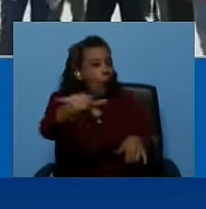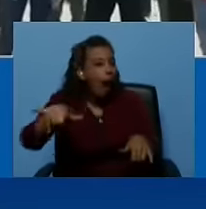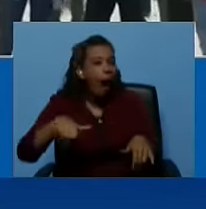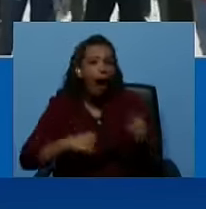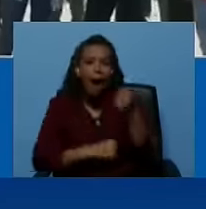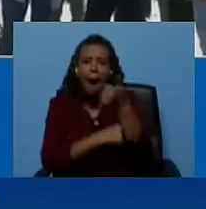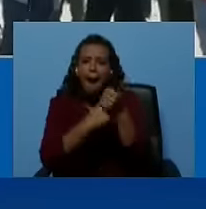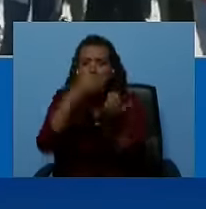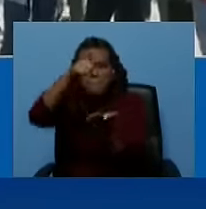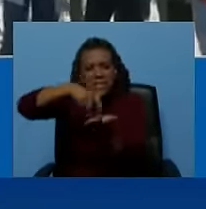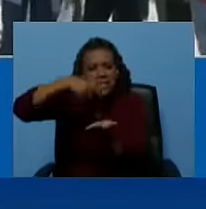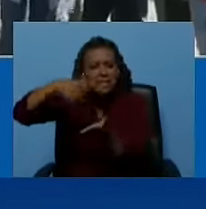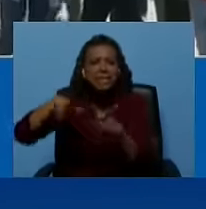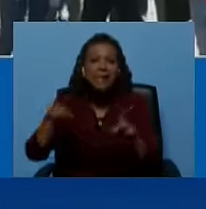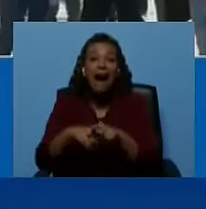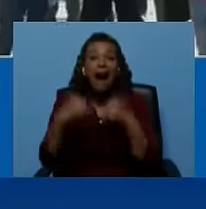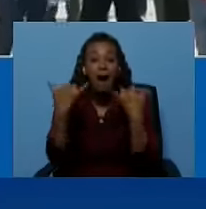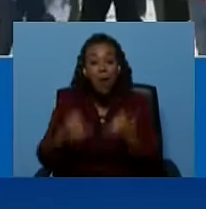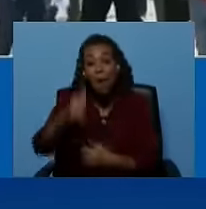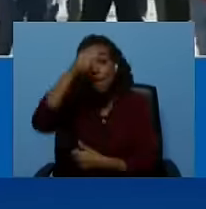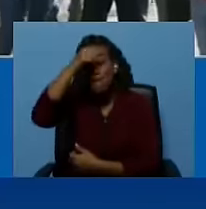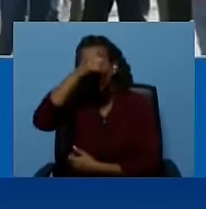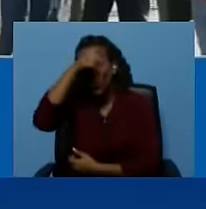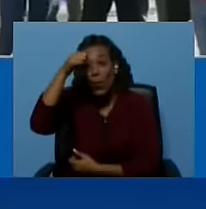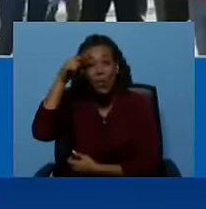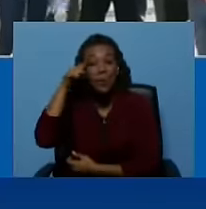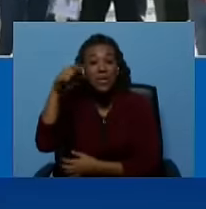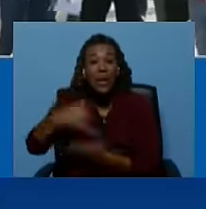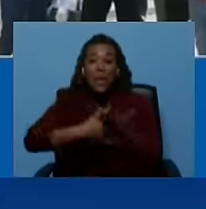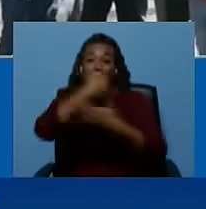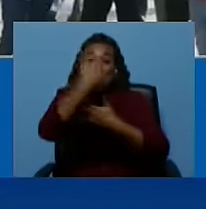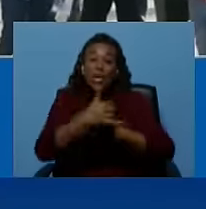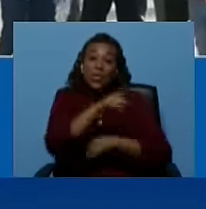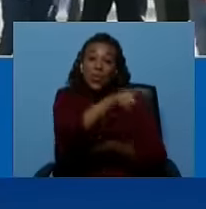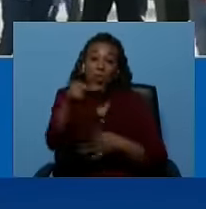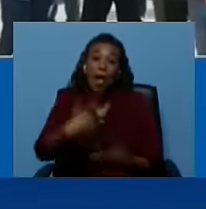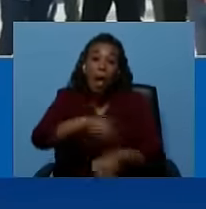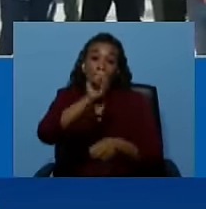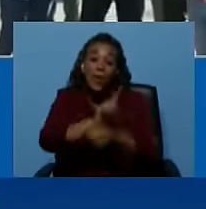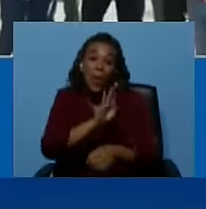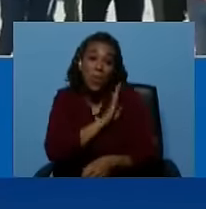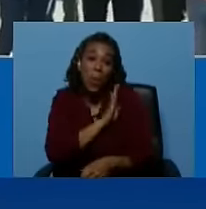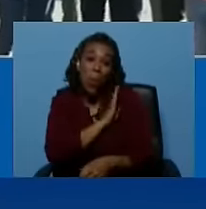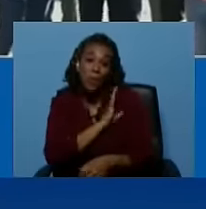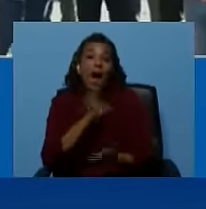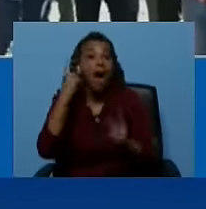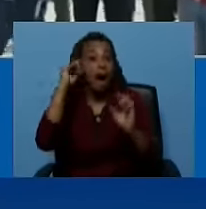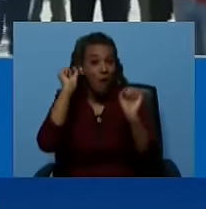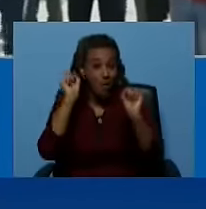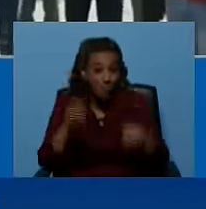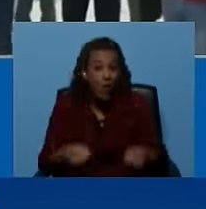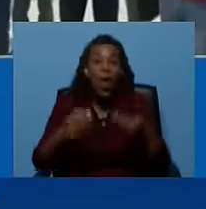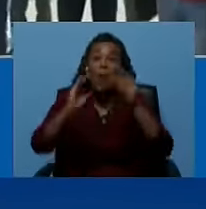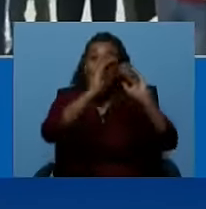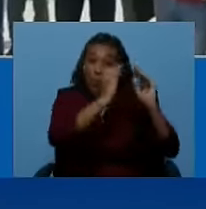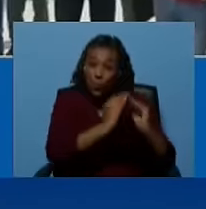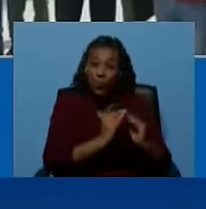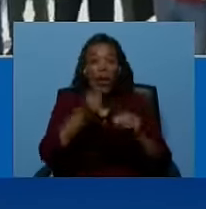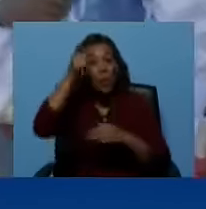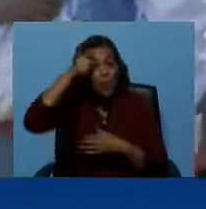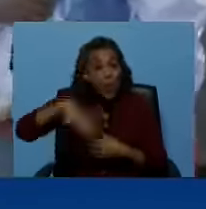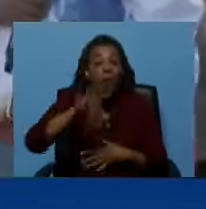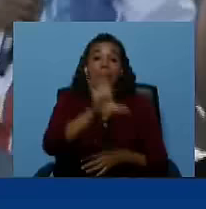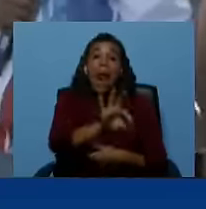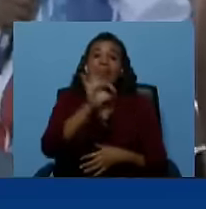apoyo Pues ahora el domingo por el proyecto prioritario porque ahora si las comunidades el pueblo